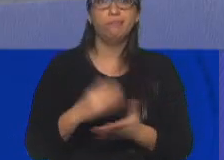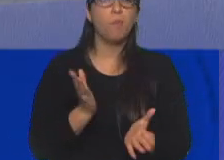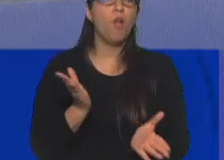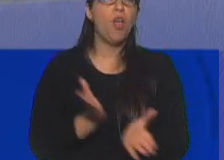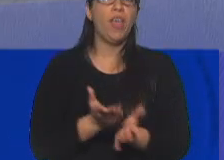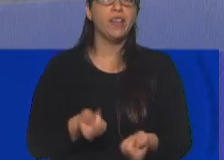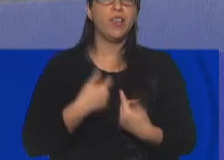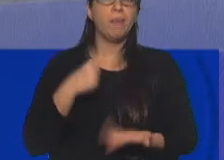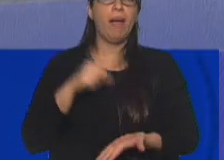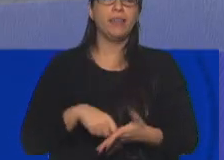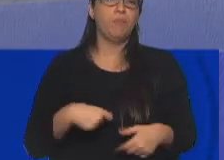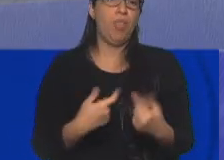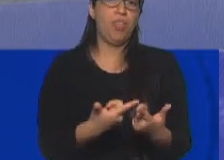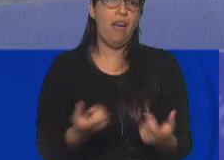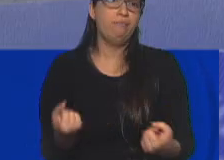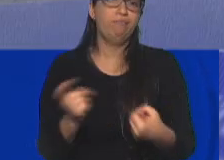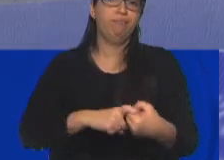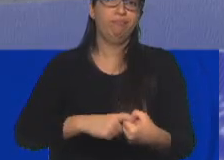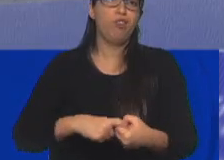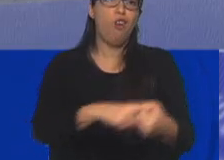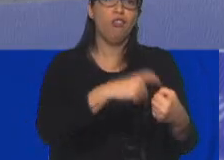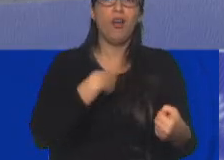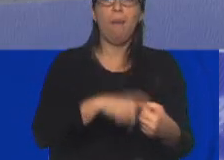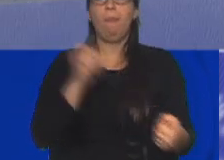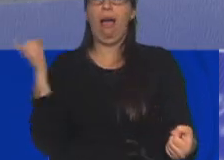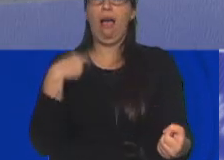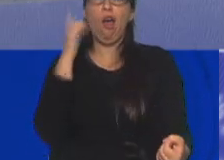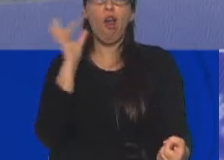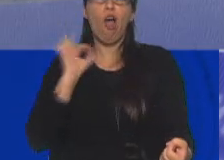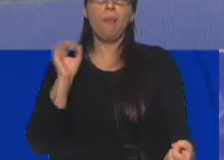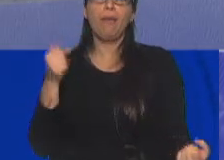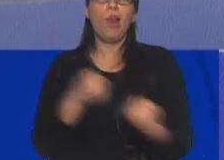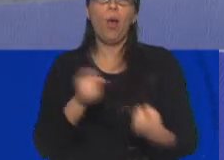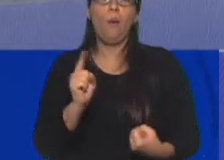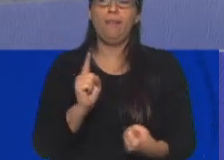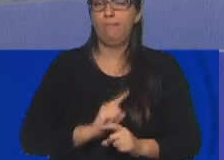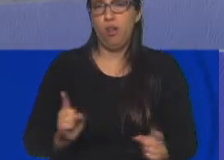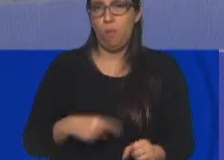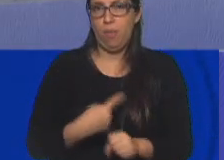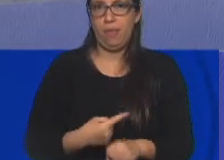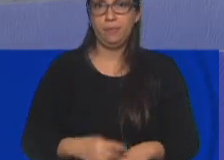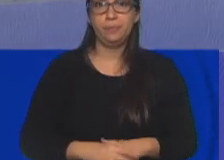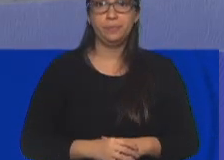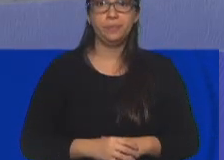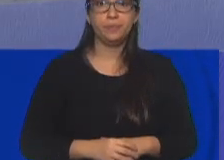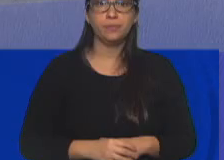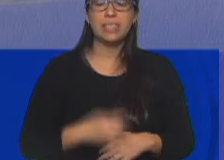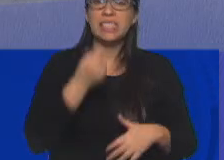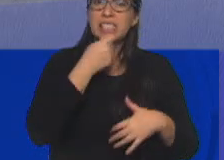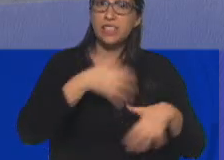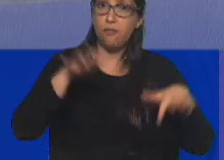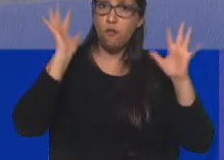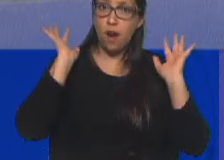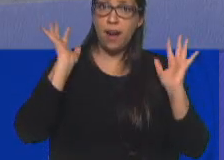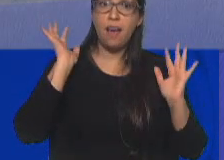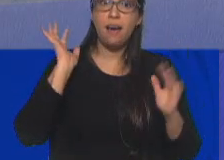Unión. Entonces, no pueden salirse de eso más allá de que voten en contra, digamos, ¿no? Emanuel, a ver, si se llegara